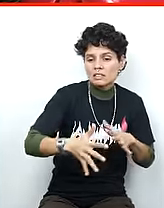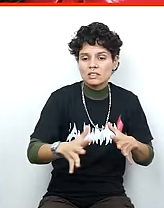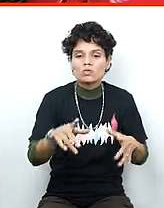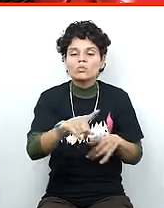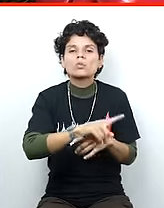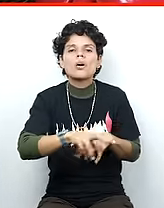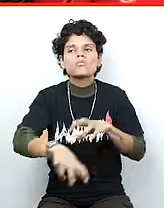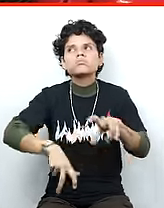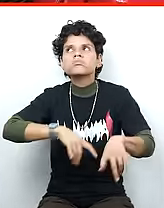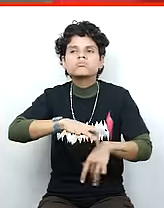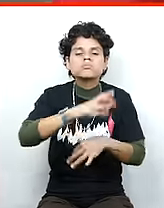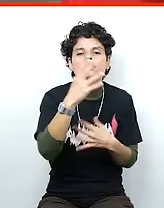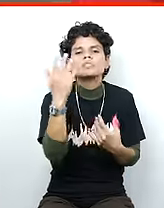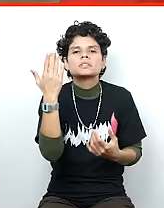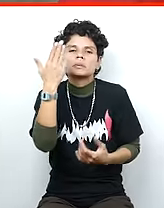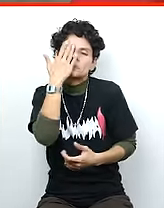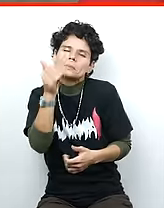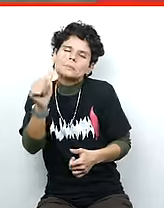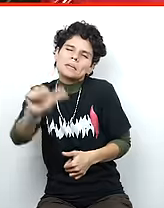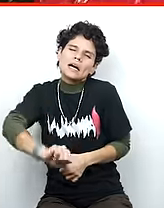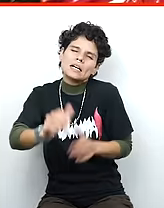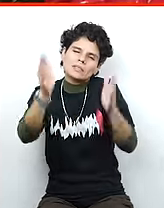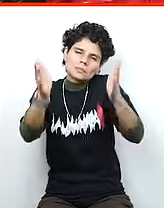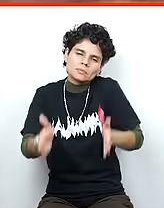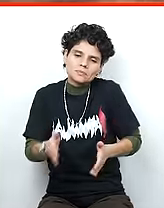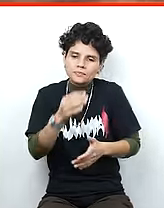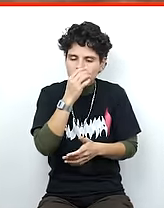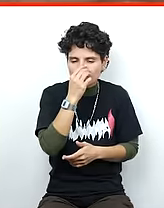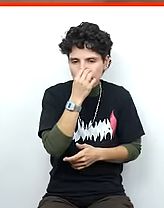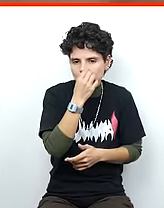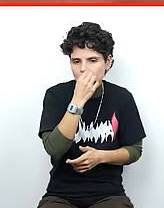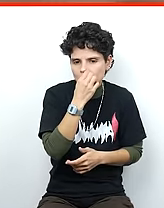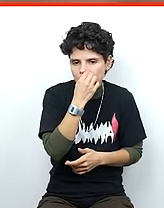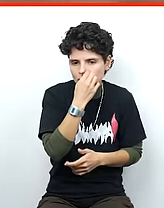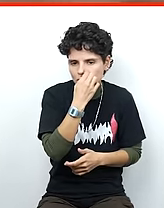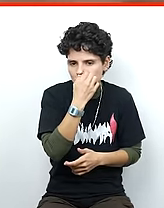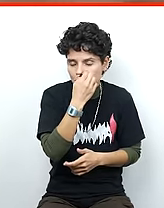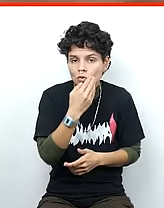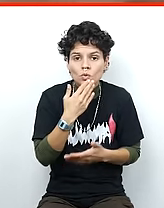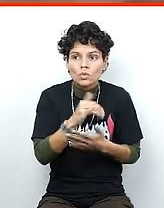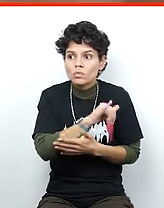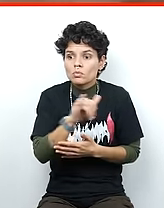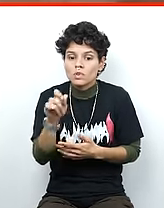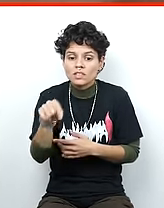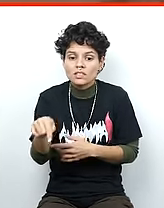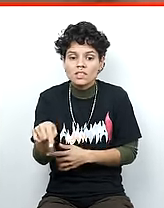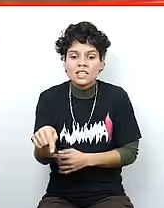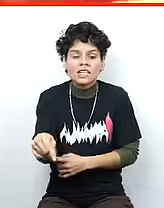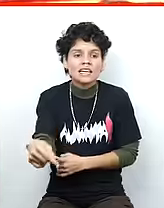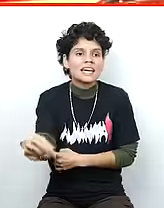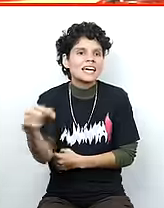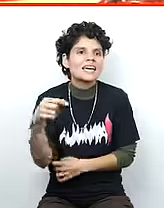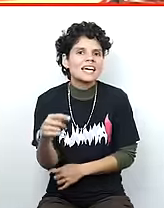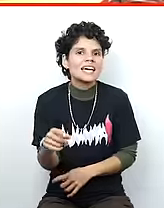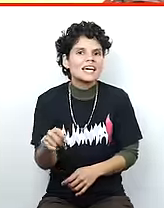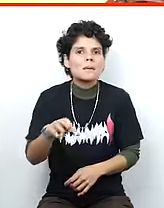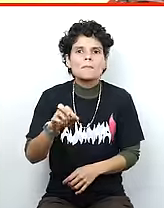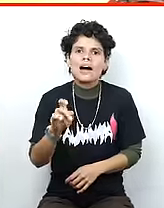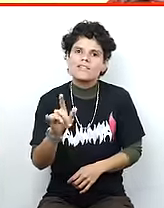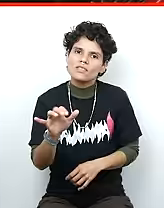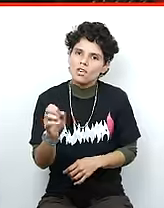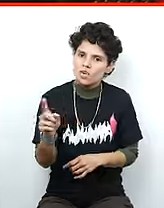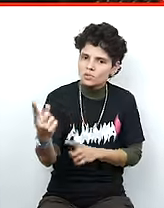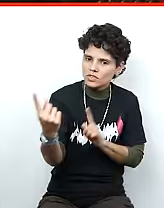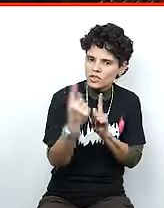17. Y yo monicateando. Entonces era bueno eso. De hecho, cuando llegó el Pablo, fue cuando grabamos. Yo no todavía ni cantaba pulento, todavía no me atrevía a